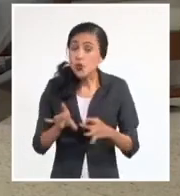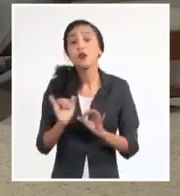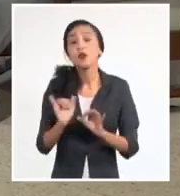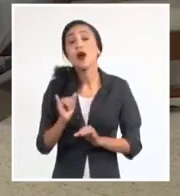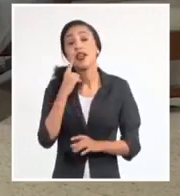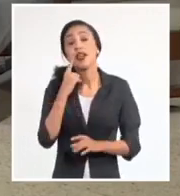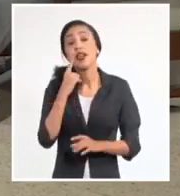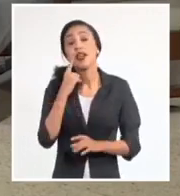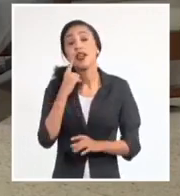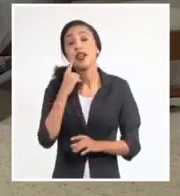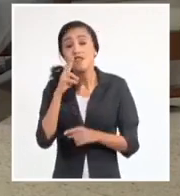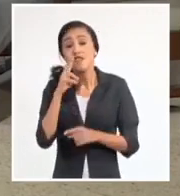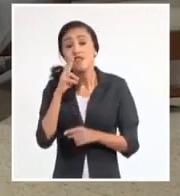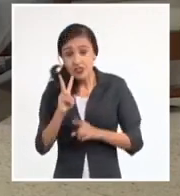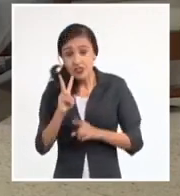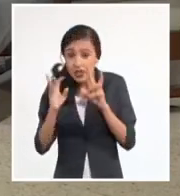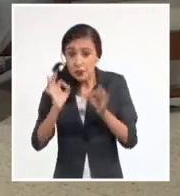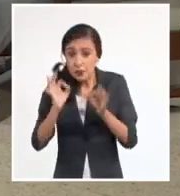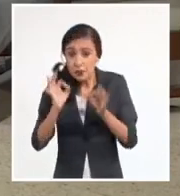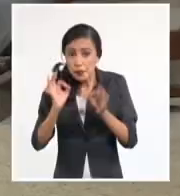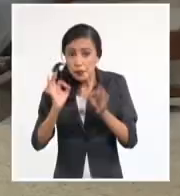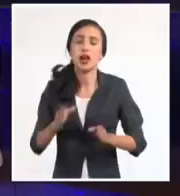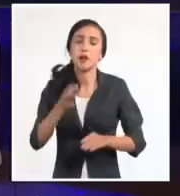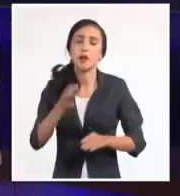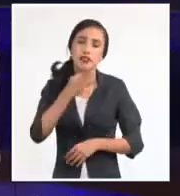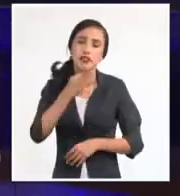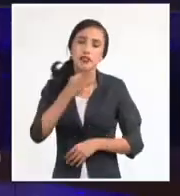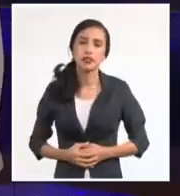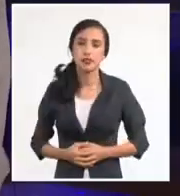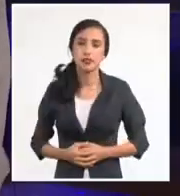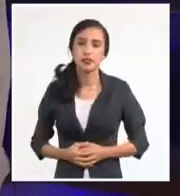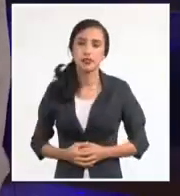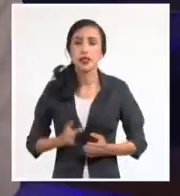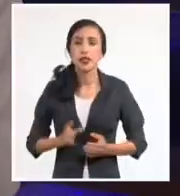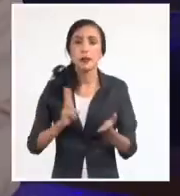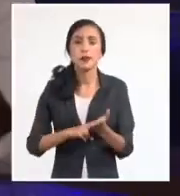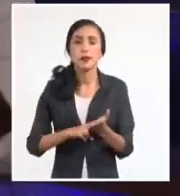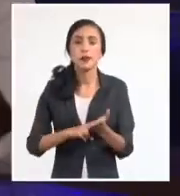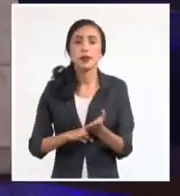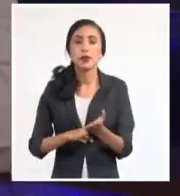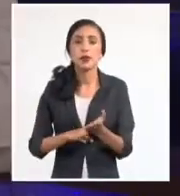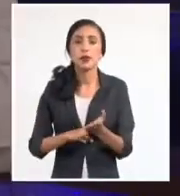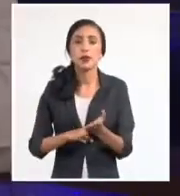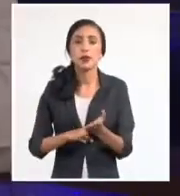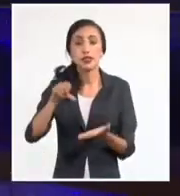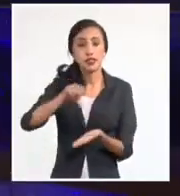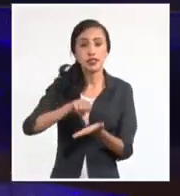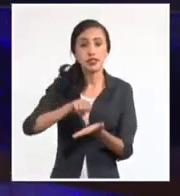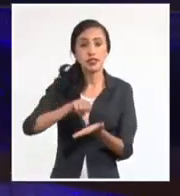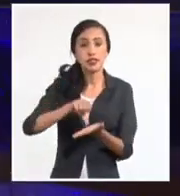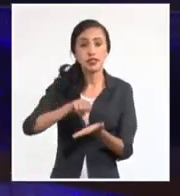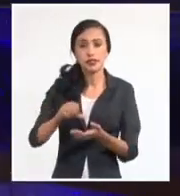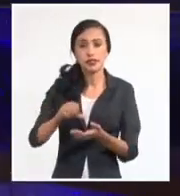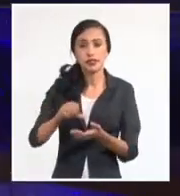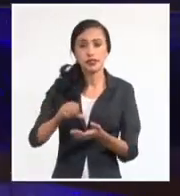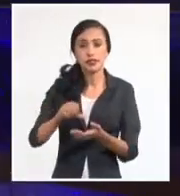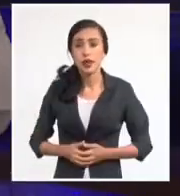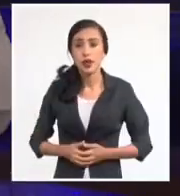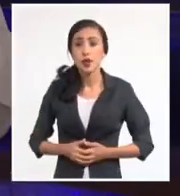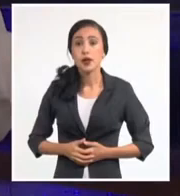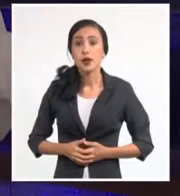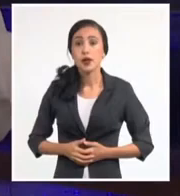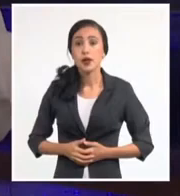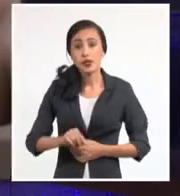la viceprimera ministra Inés María Chapman, miembro del Comité Central, bueno, quienes pasan de 50